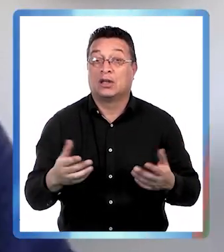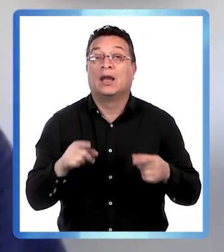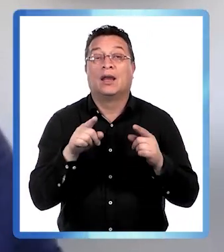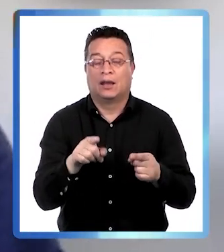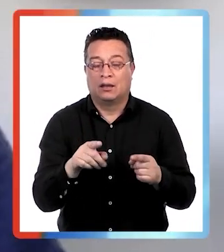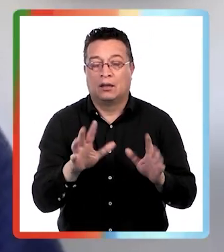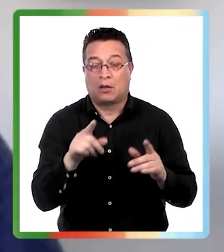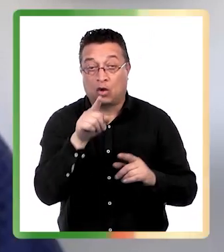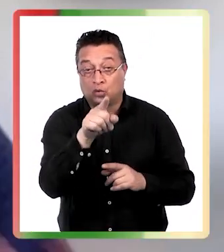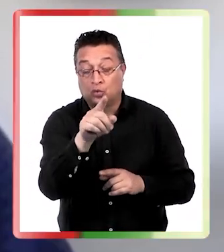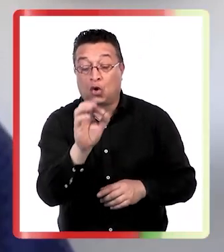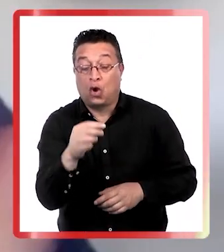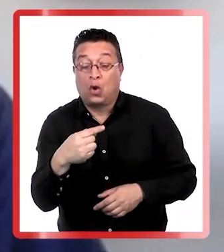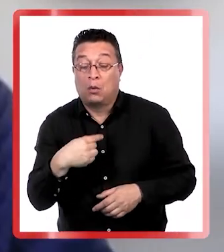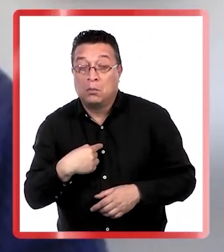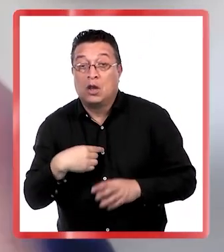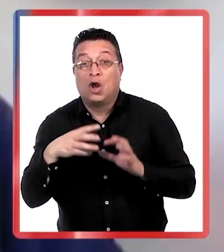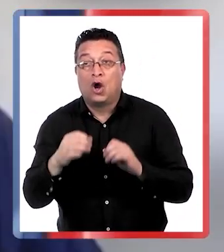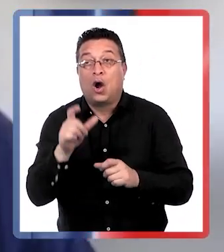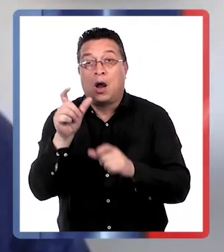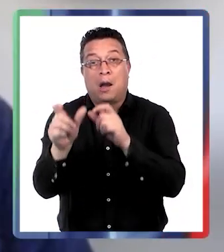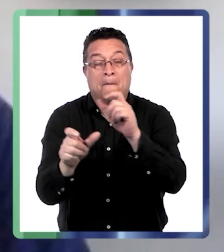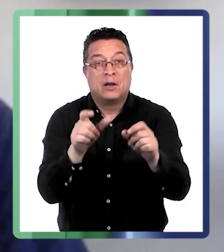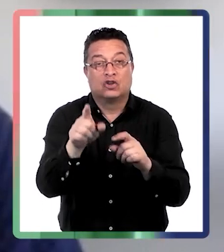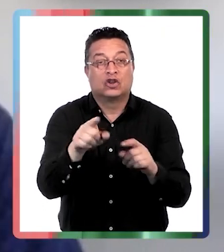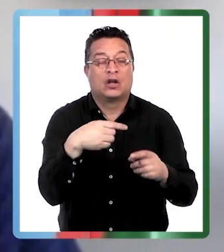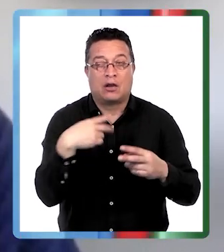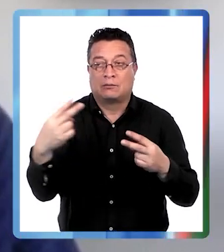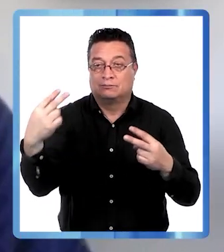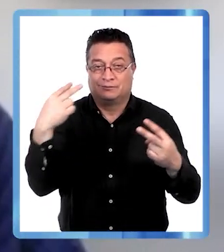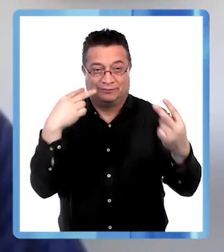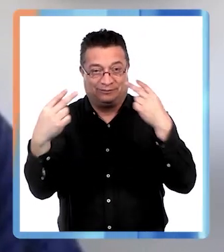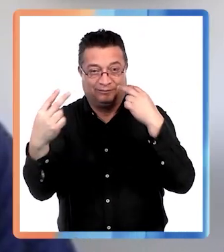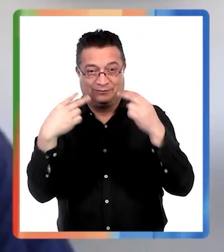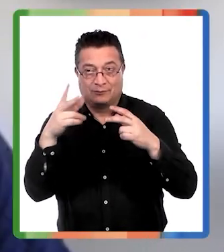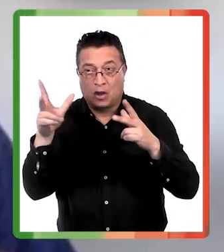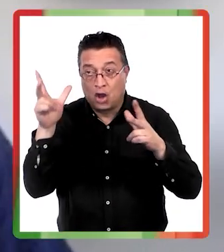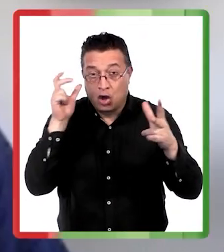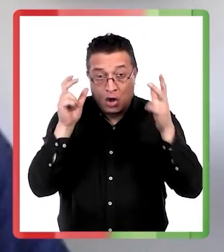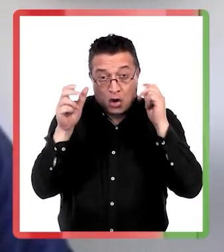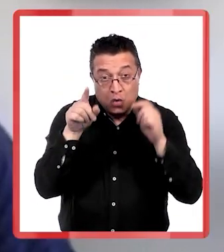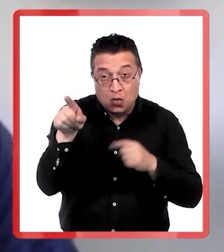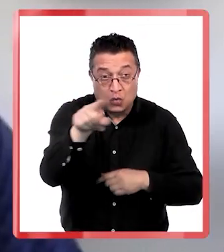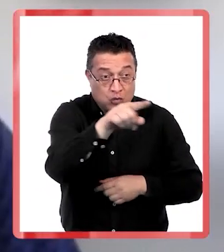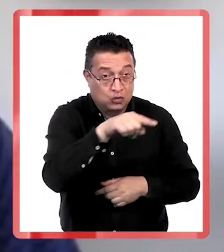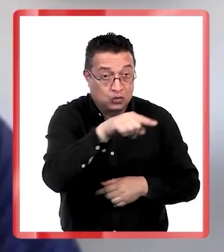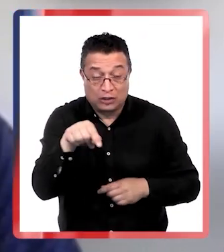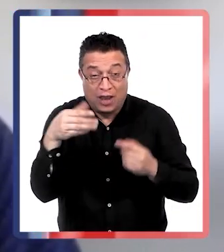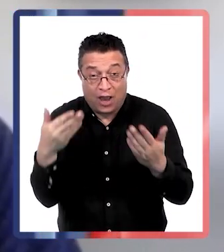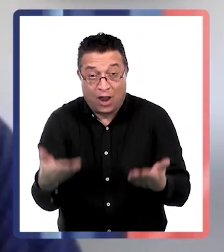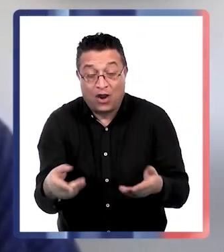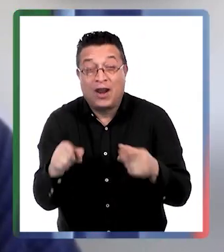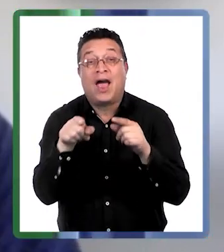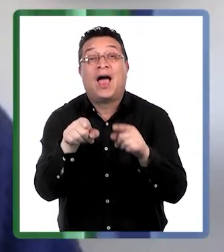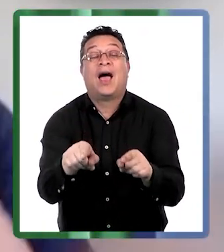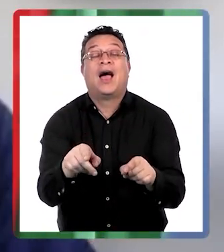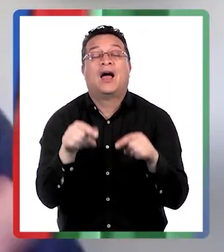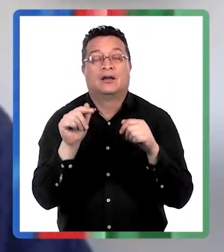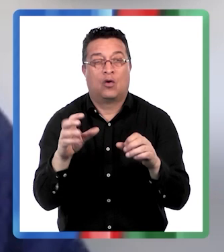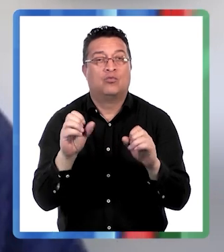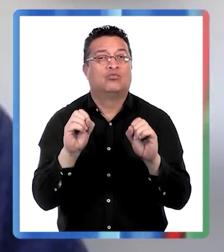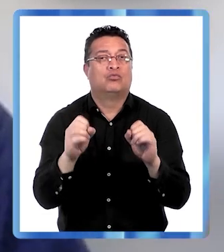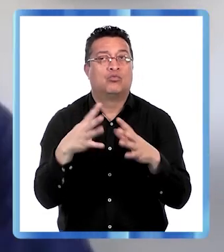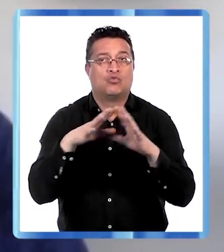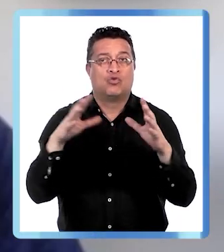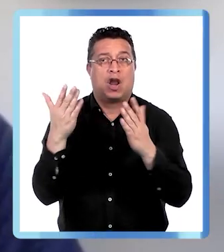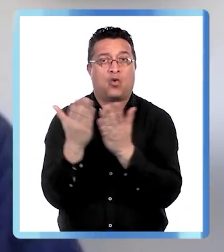Porque claro, quizás es tu caso, es mi caso y el de la gente que nos está viendo y escuchando, que a nosotros nunca